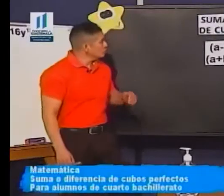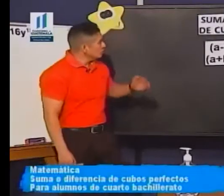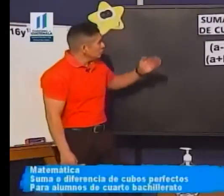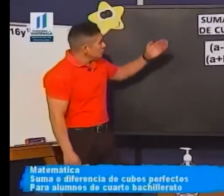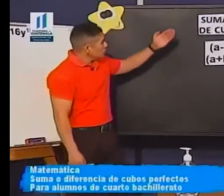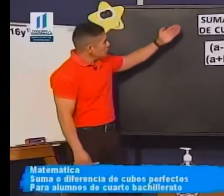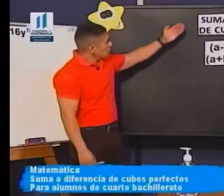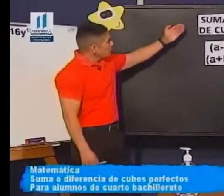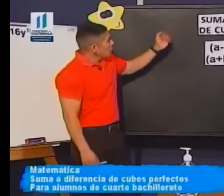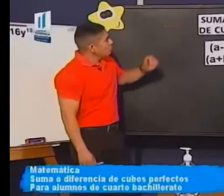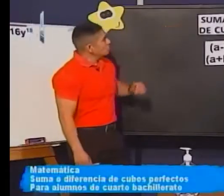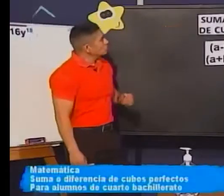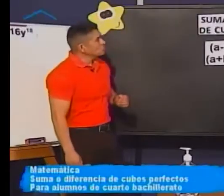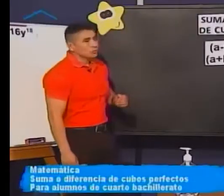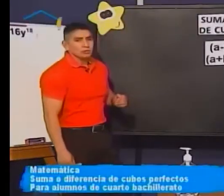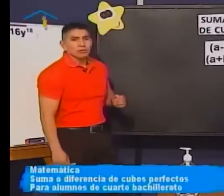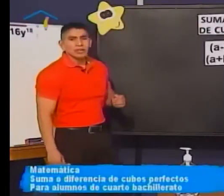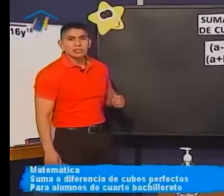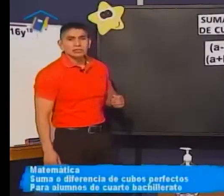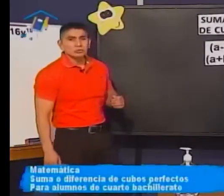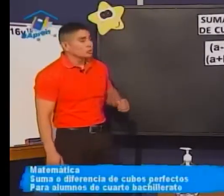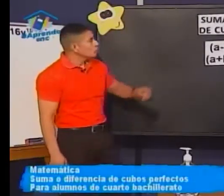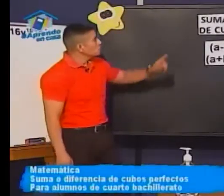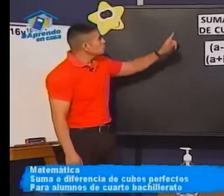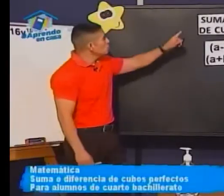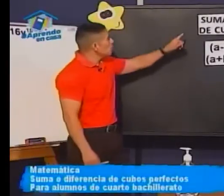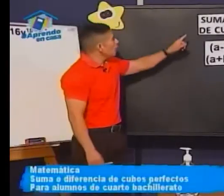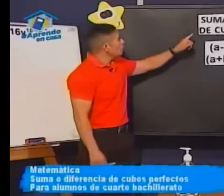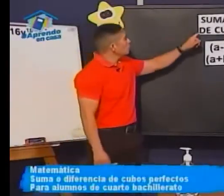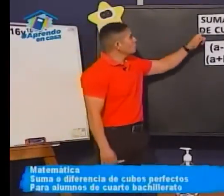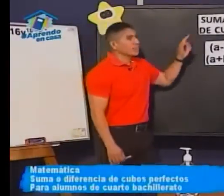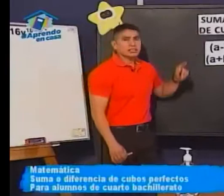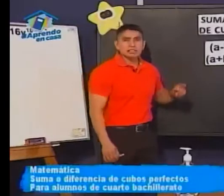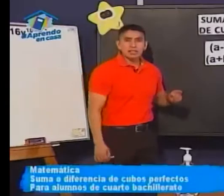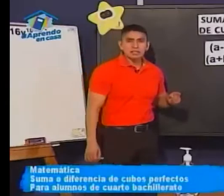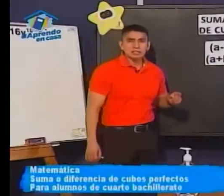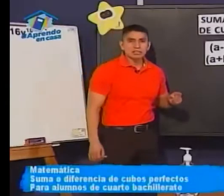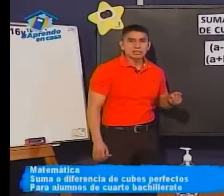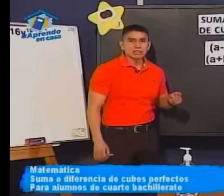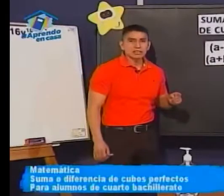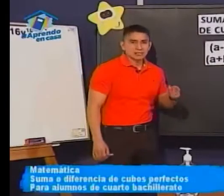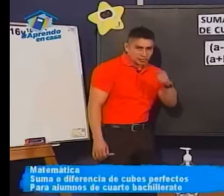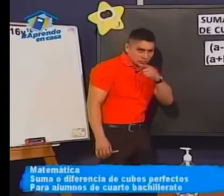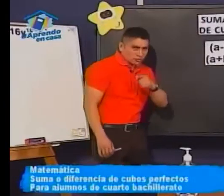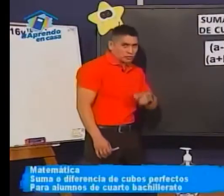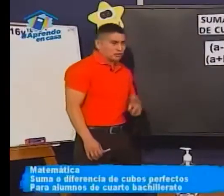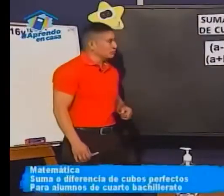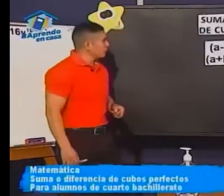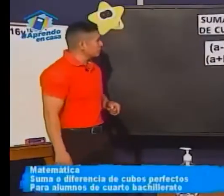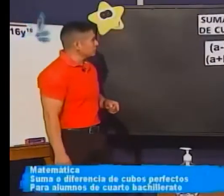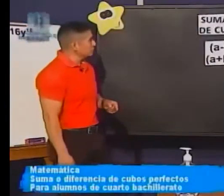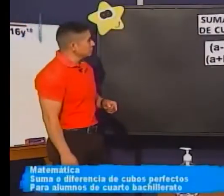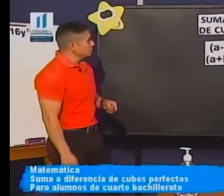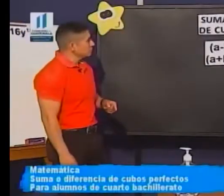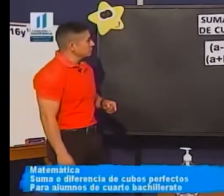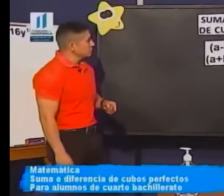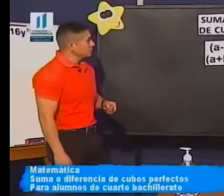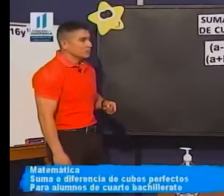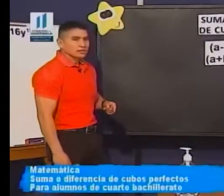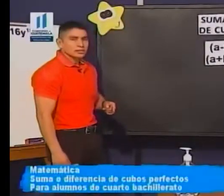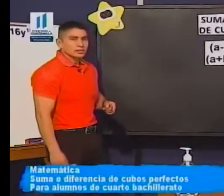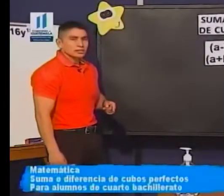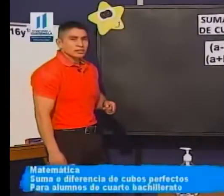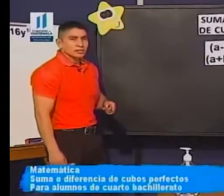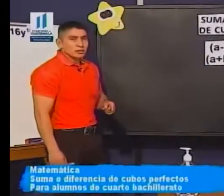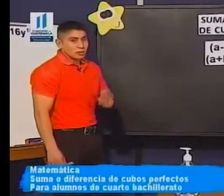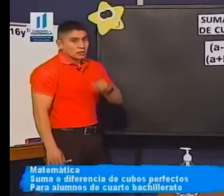bachillerato, el famoso caso suma o diferencia de cubos perfectos.